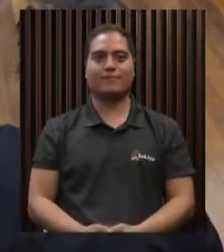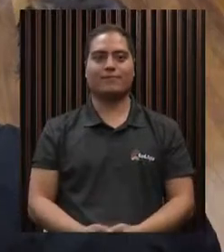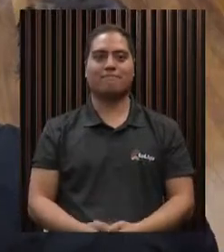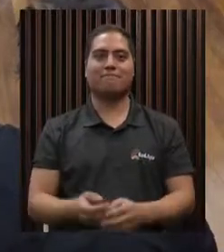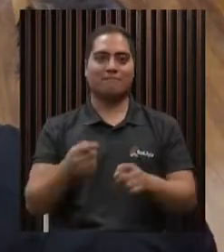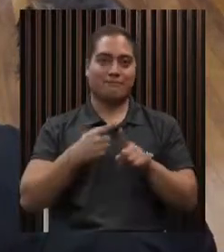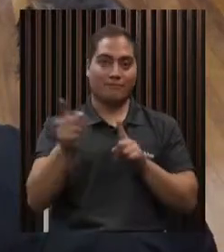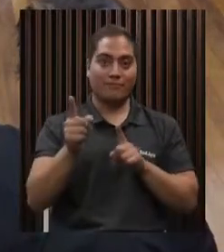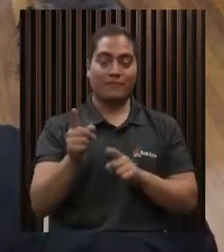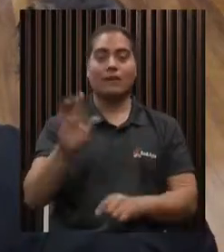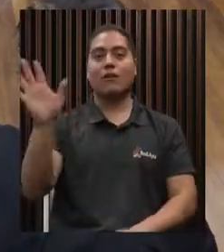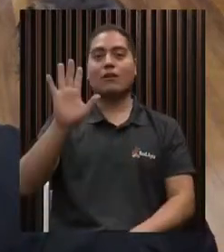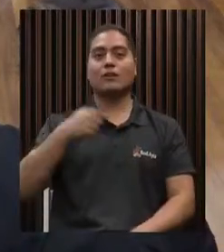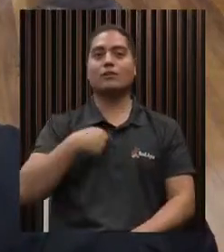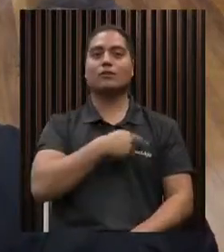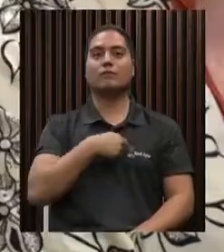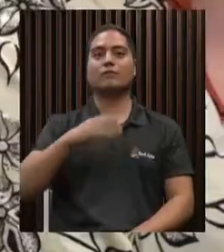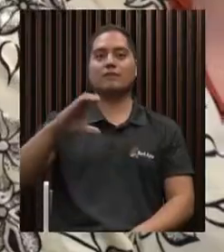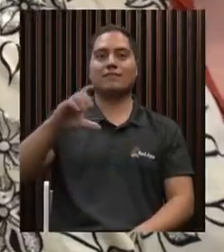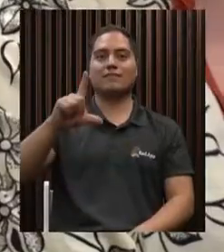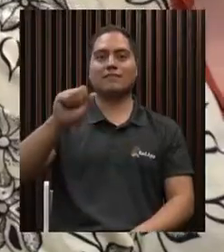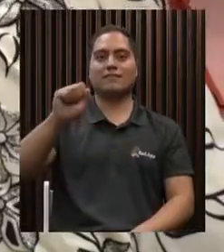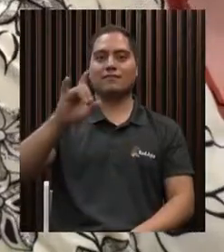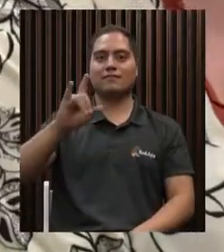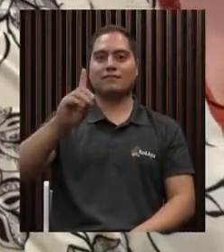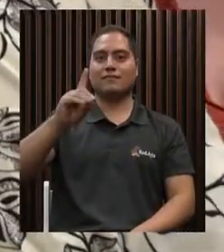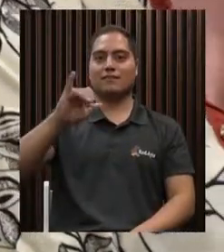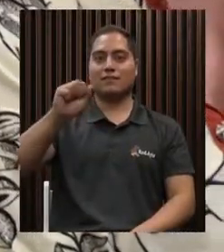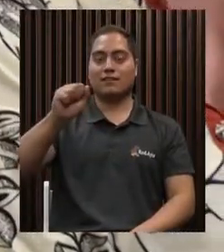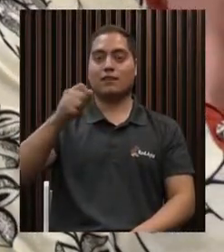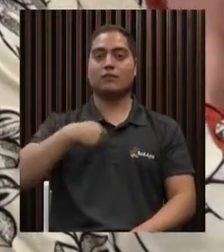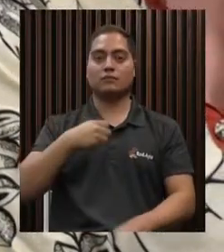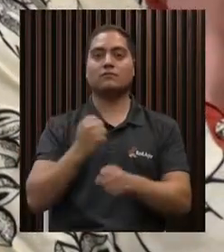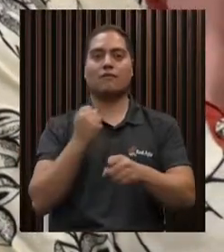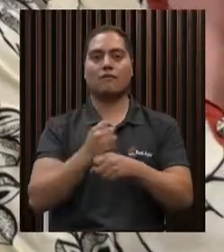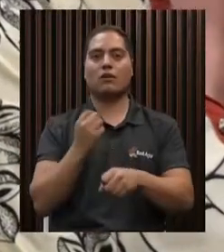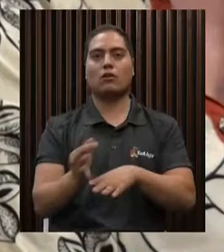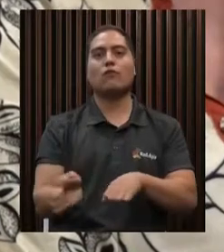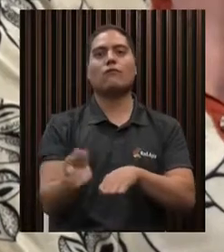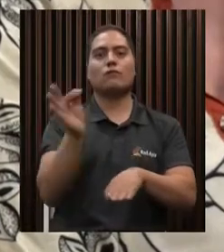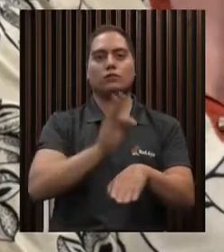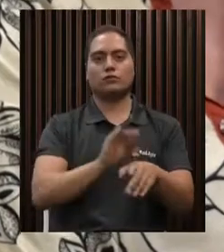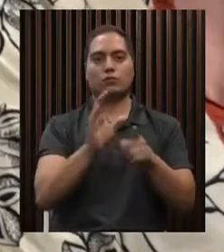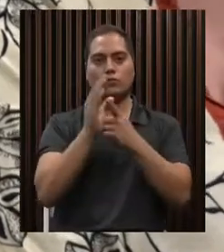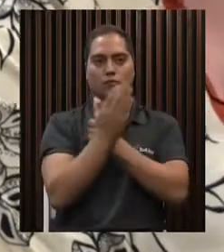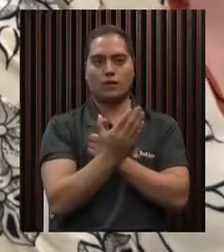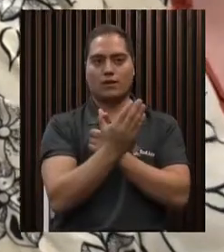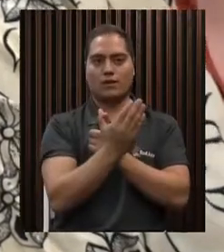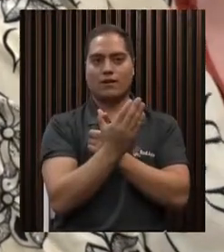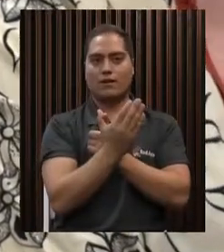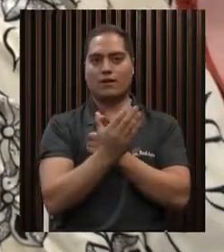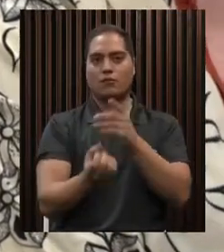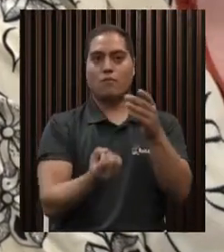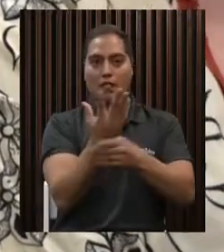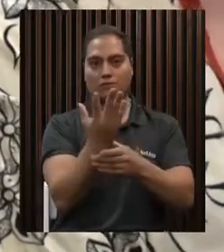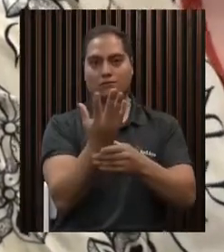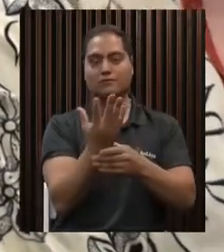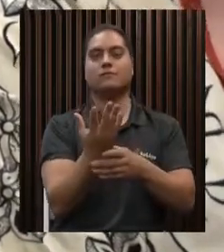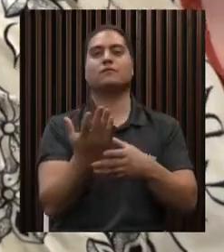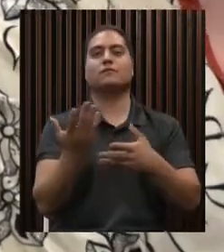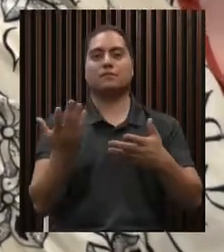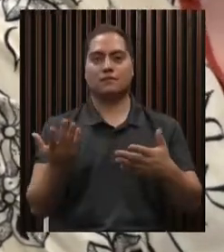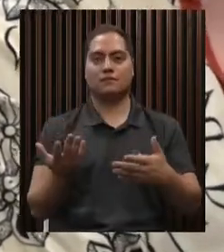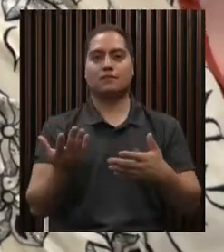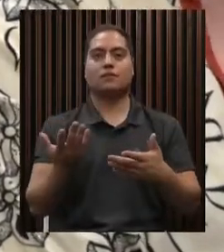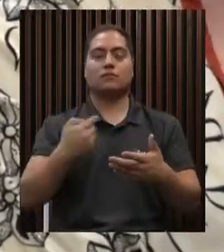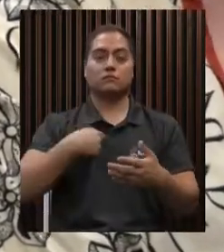Hola, mi nombre es Claudia Barzúa, trabajo en Fundación Cultural Lo Prado y hemos estado trabajando el tema de la inclusión. Trabajamos